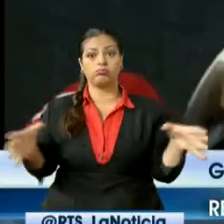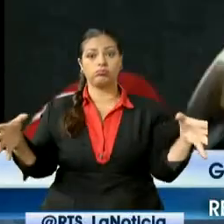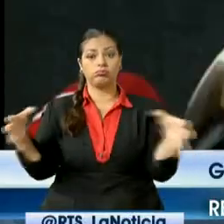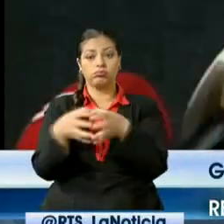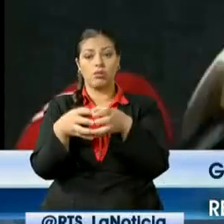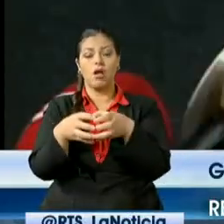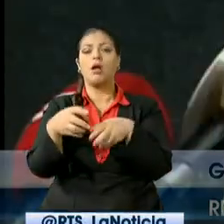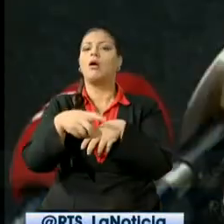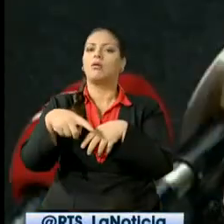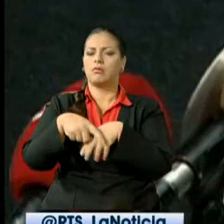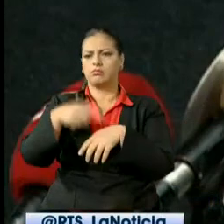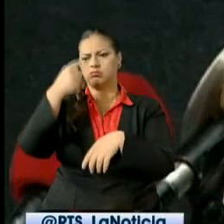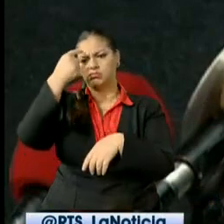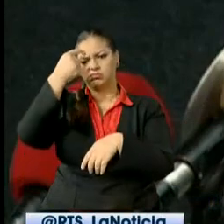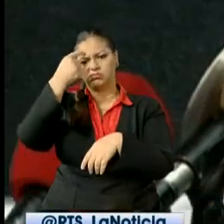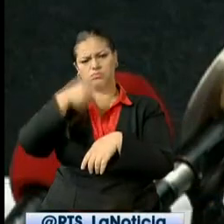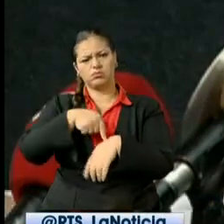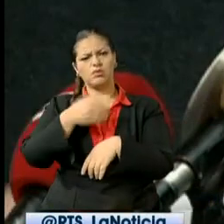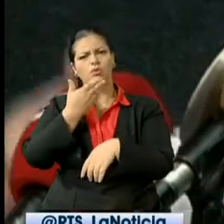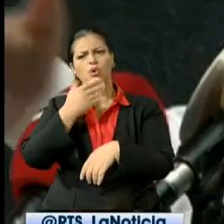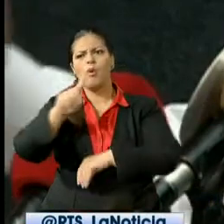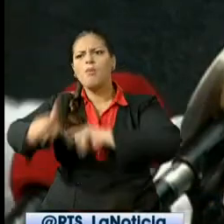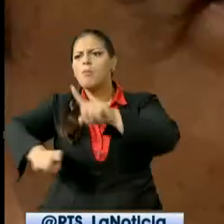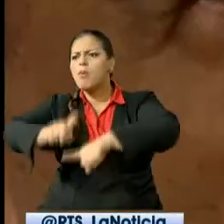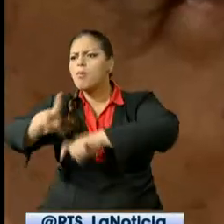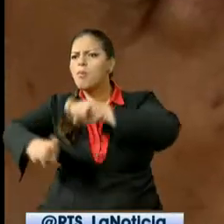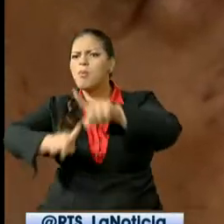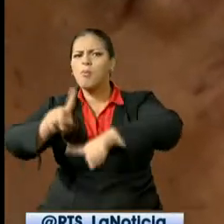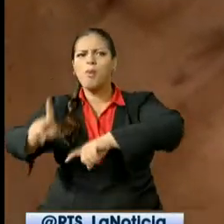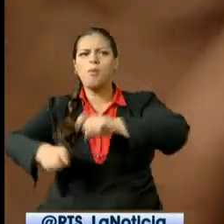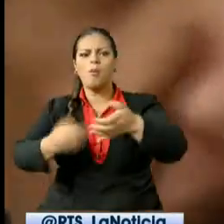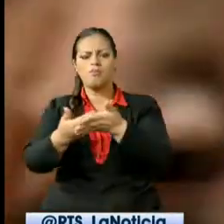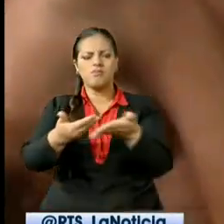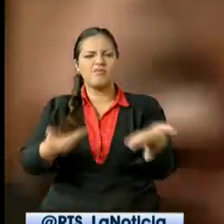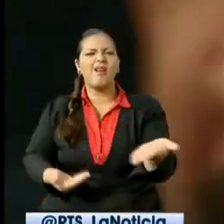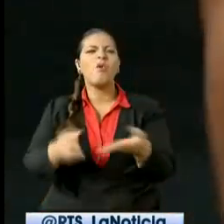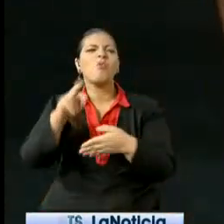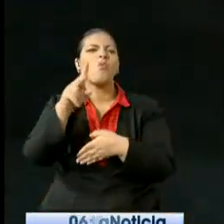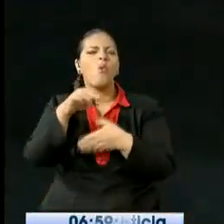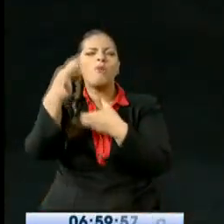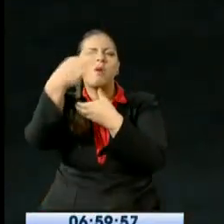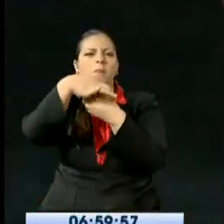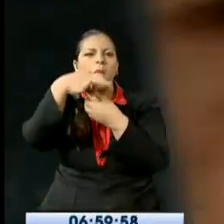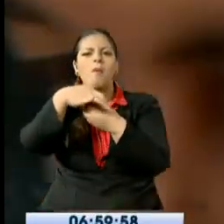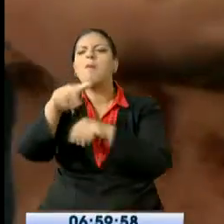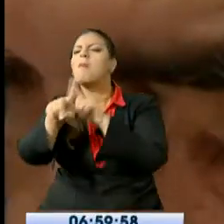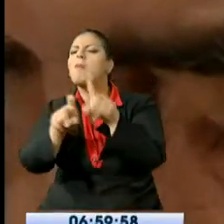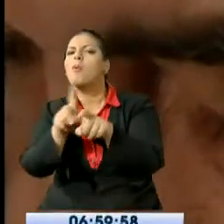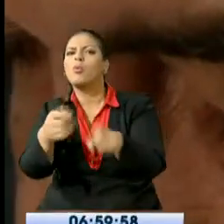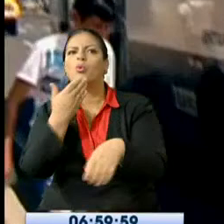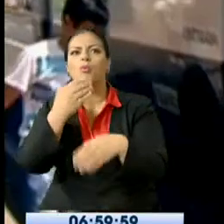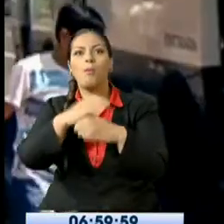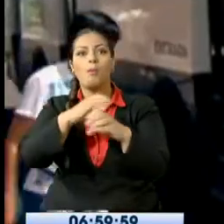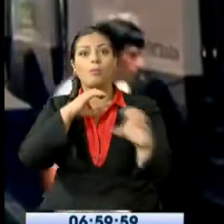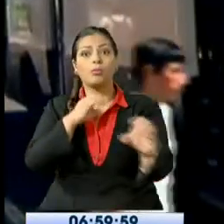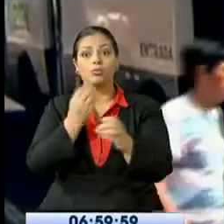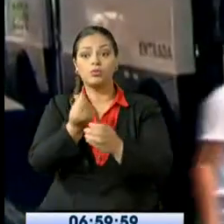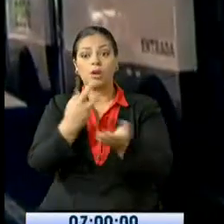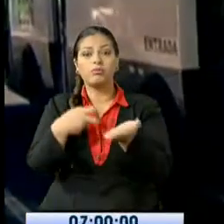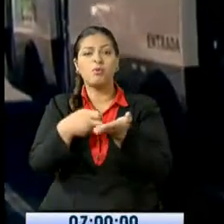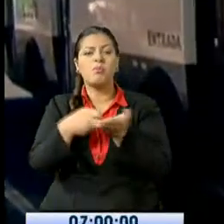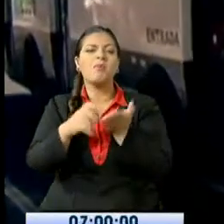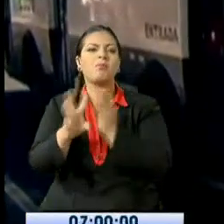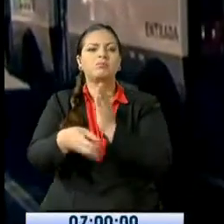popular. El alcalde Jaime Nebot dice estar de acuerdo, más aún cuando indica se han realizado 21 sondeos de opinión y que por lo